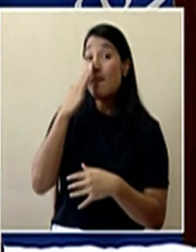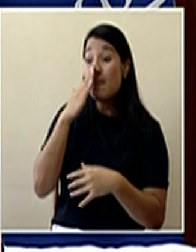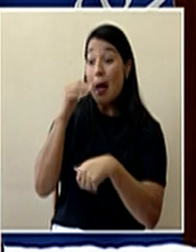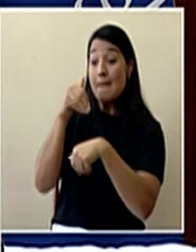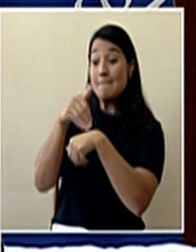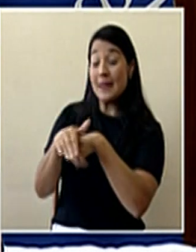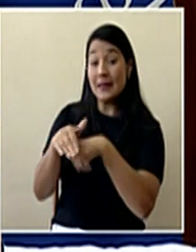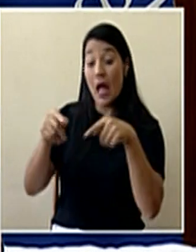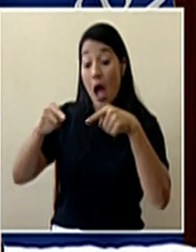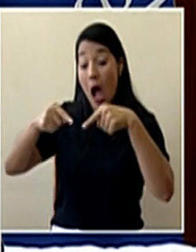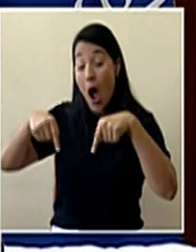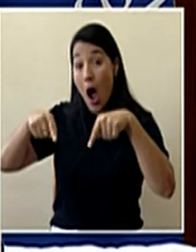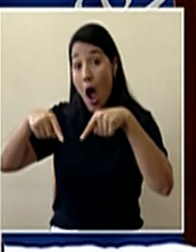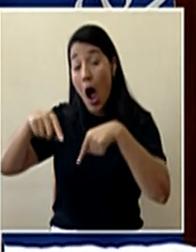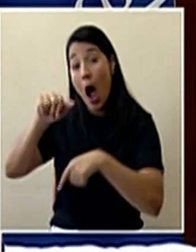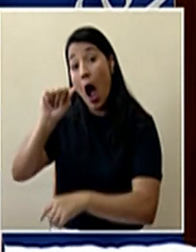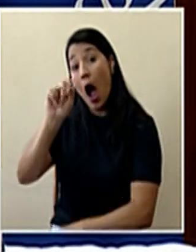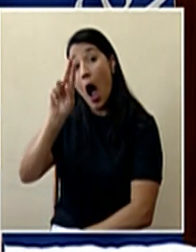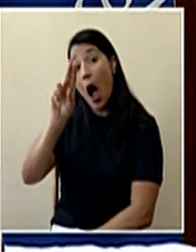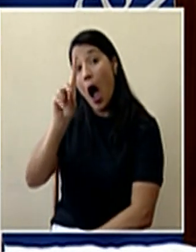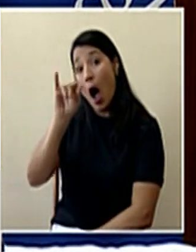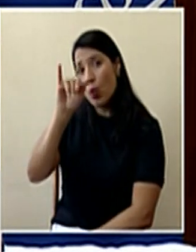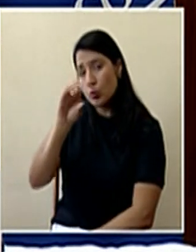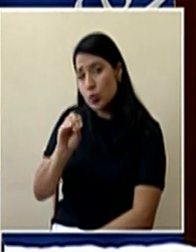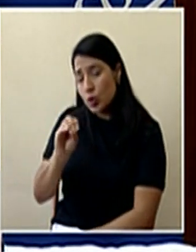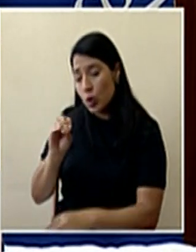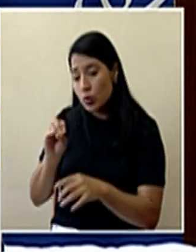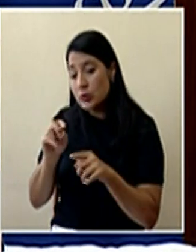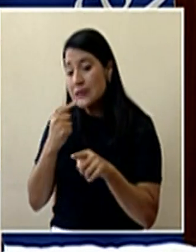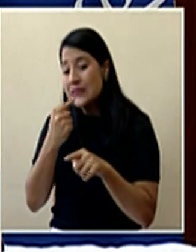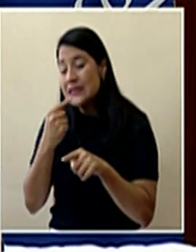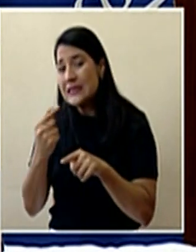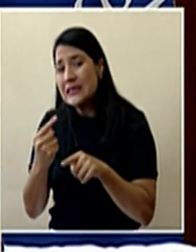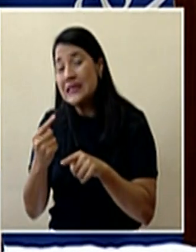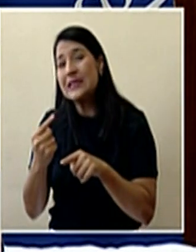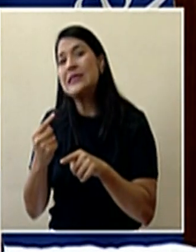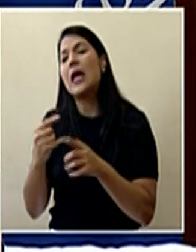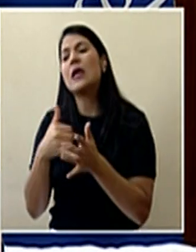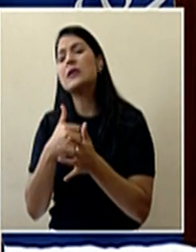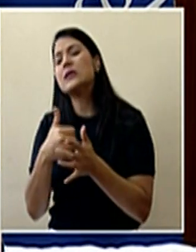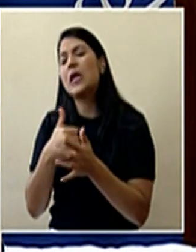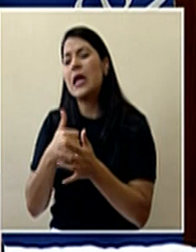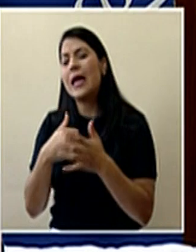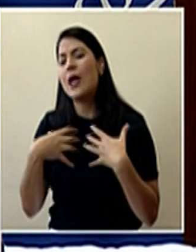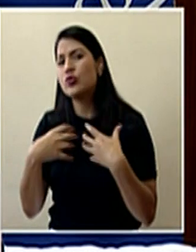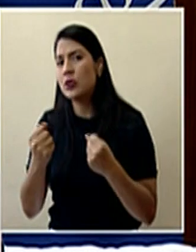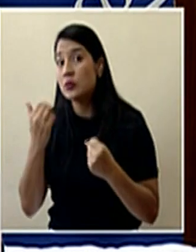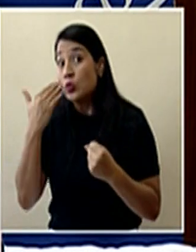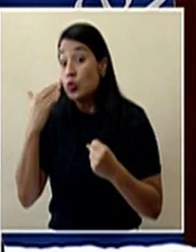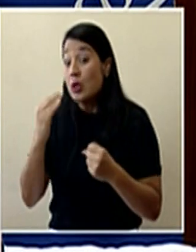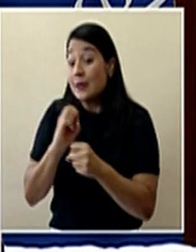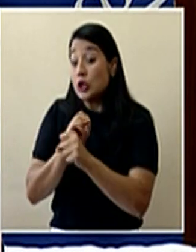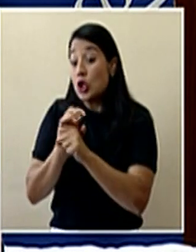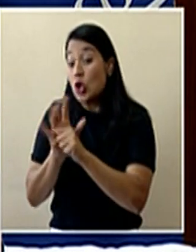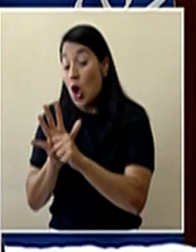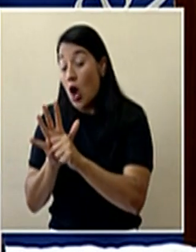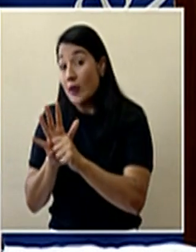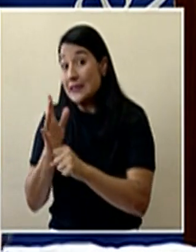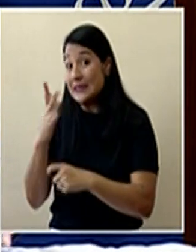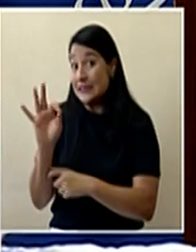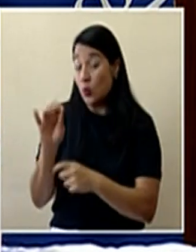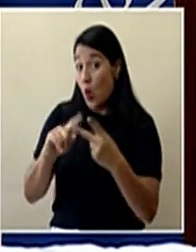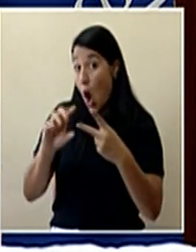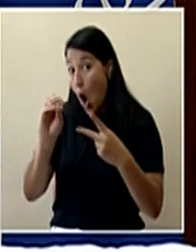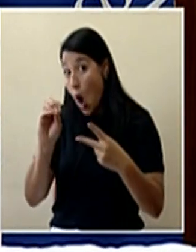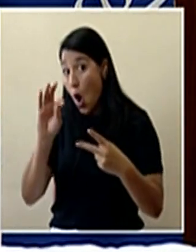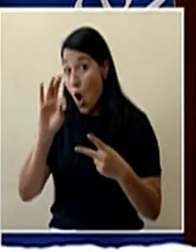en el que indica que su hijo al menos 3 privados de libertad se encuentran delicados de salud y no saben si es COVID o un contagio de tuberculosis.